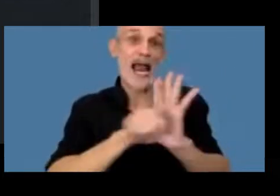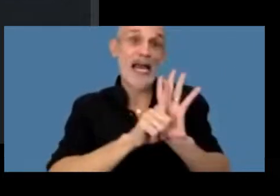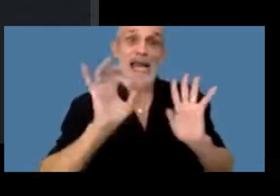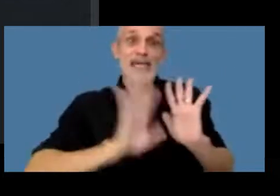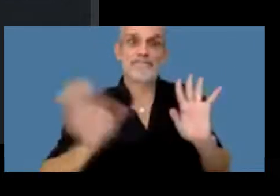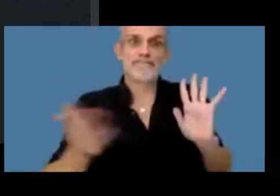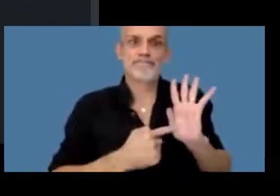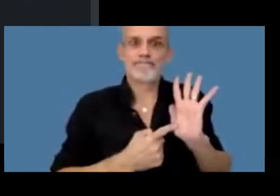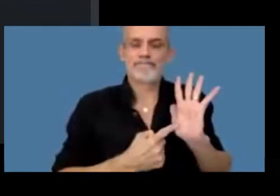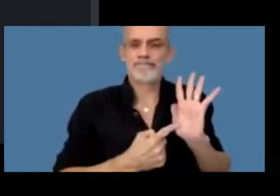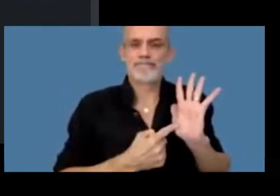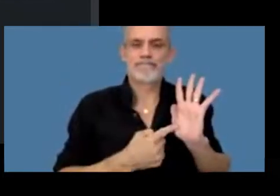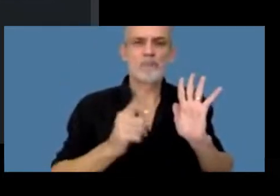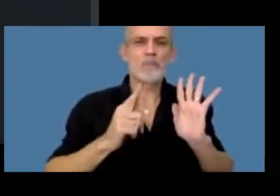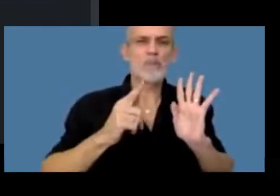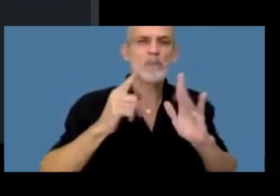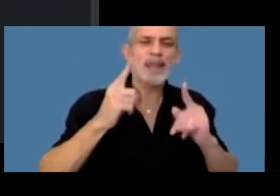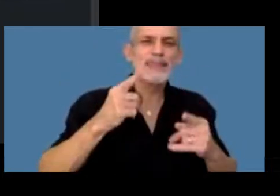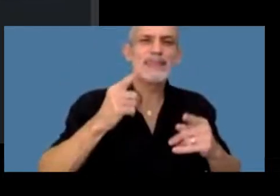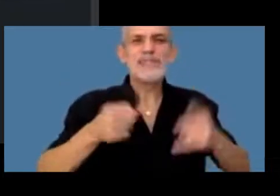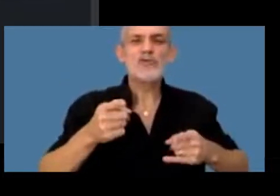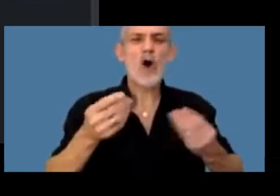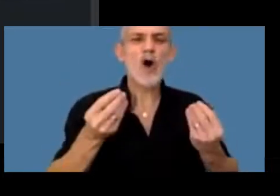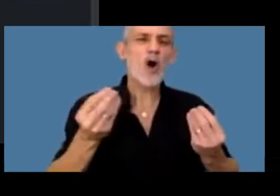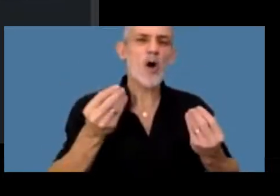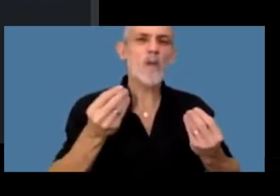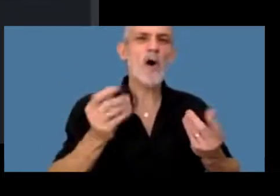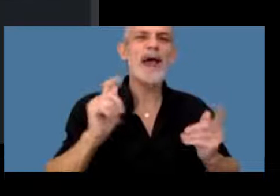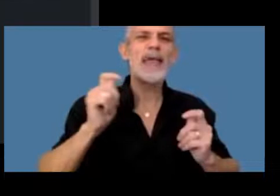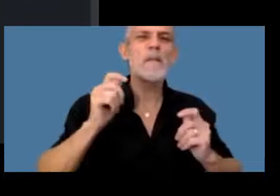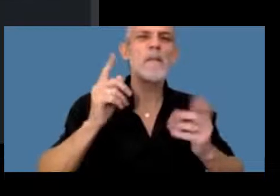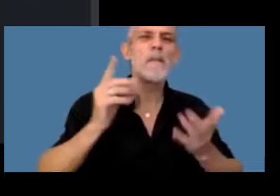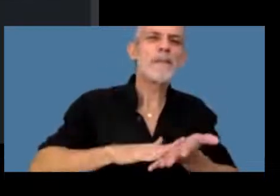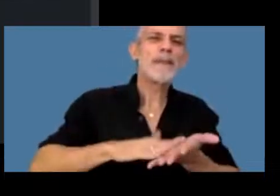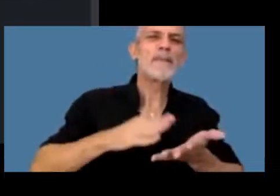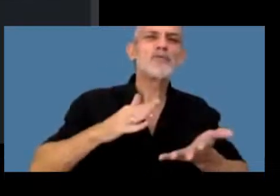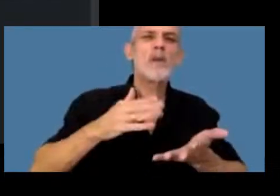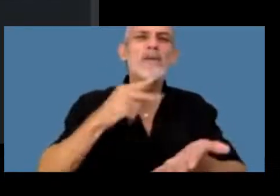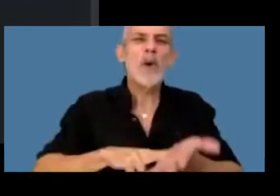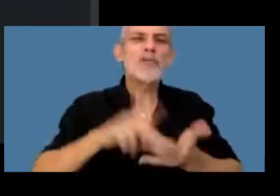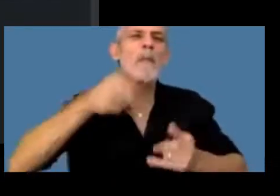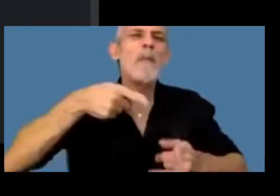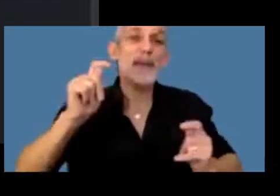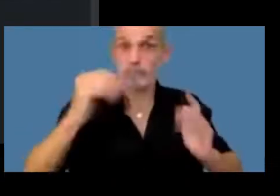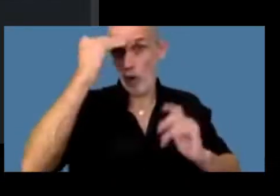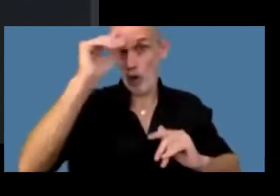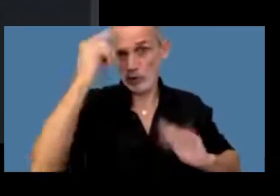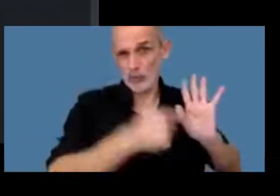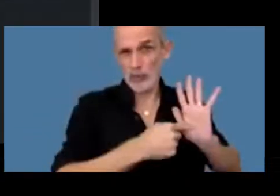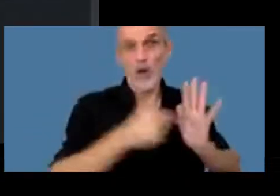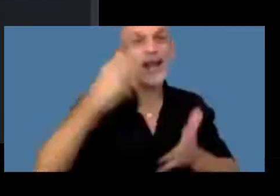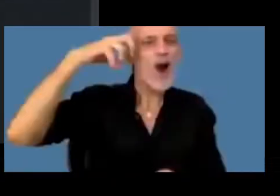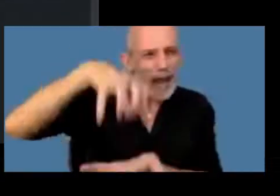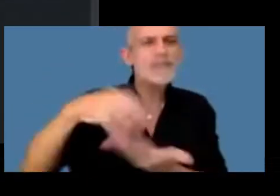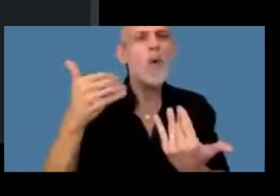que pueden definir los impuestos en nuestro país es la Constitución. A lo sumo, el Congreso puede delegar en el